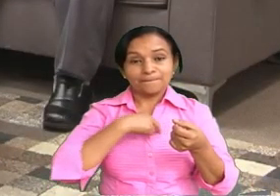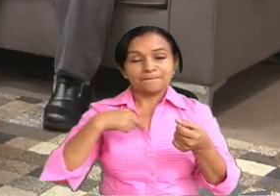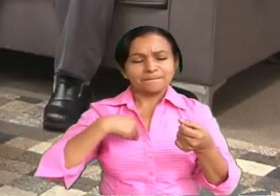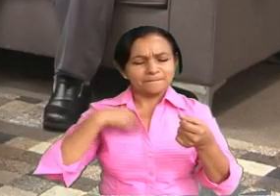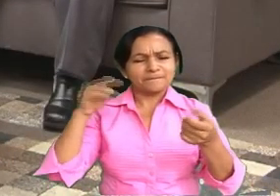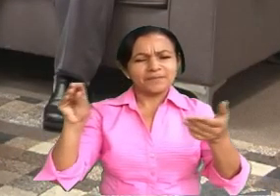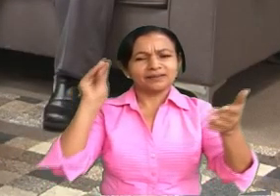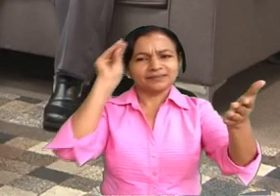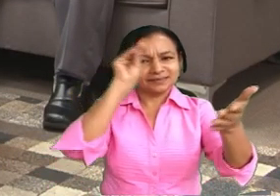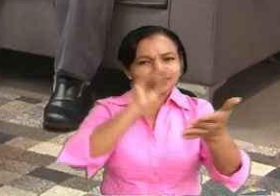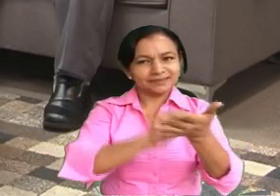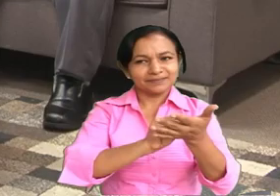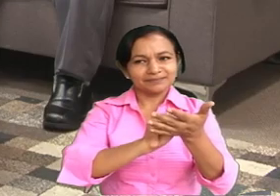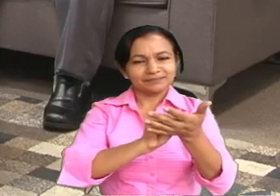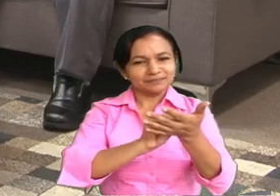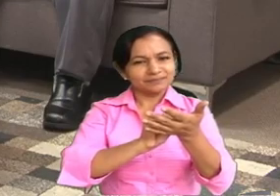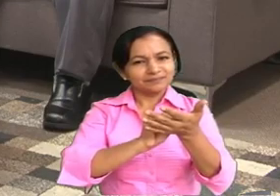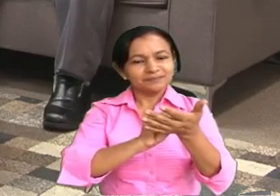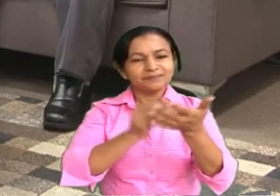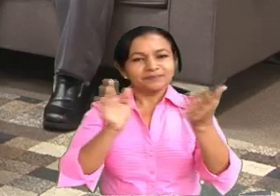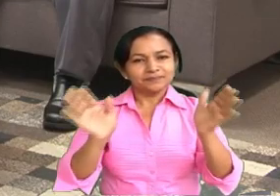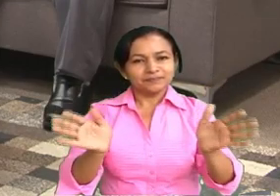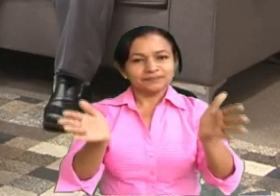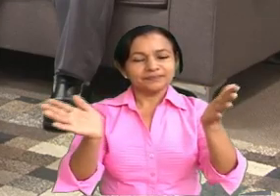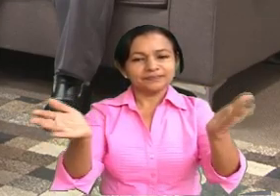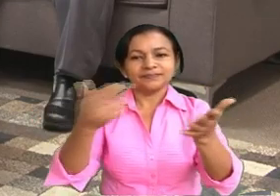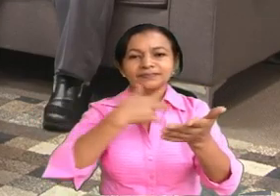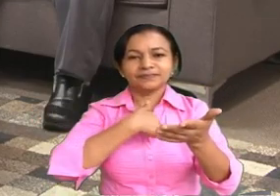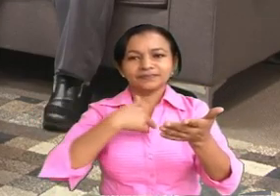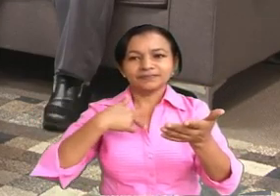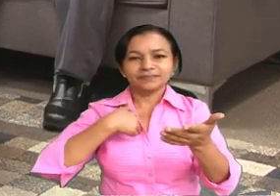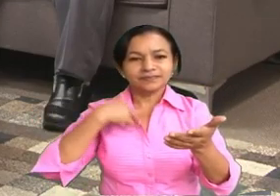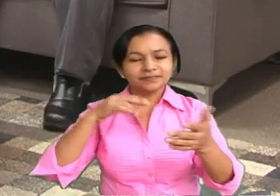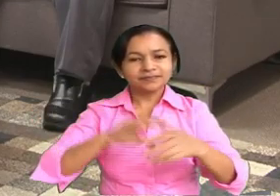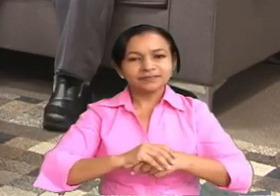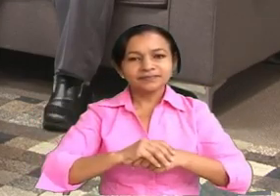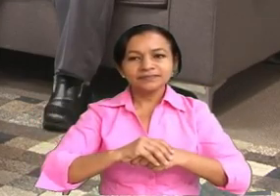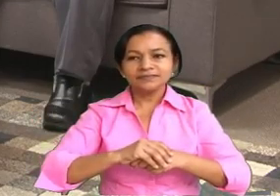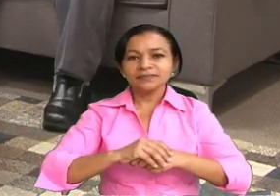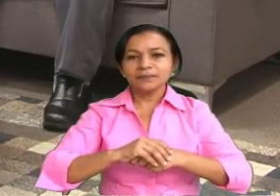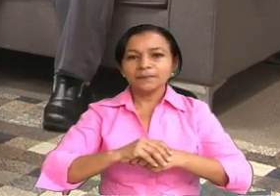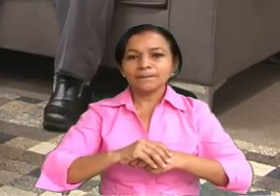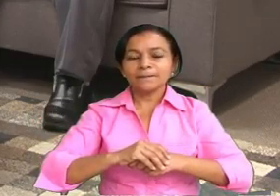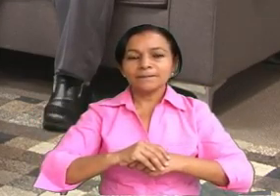incluida también en lo que está promoviendo en estos momentos